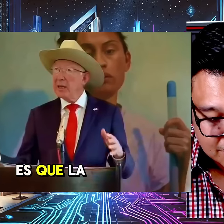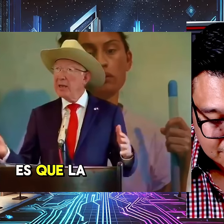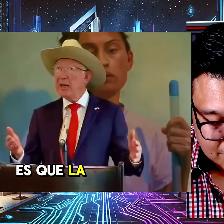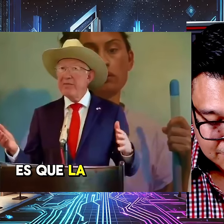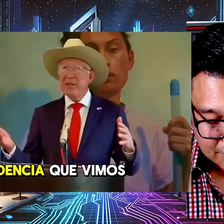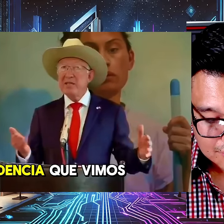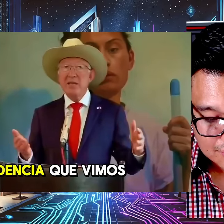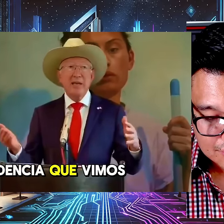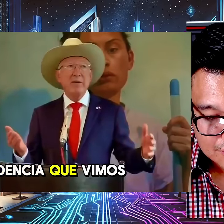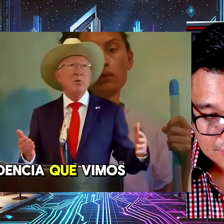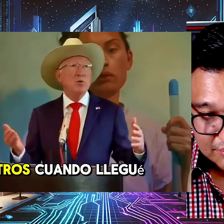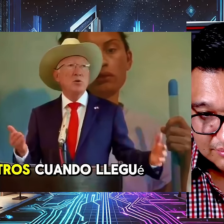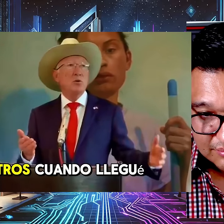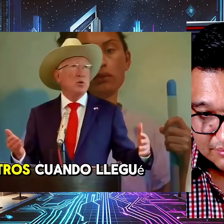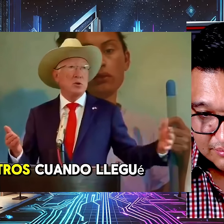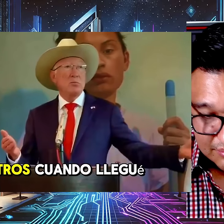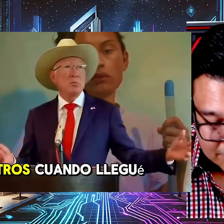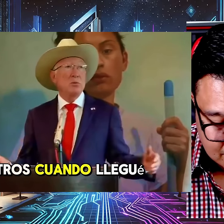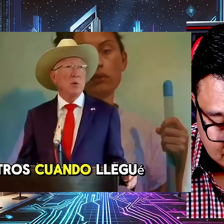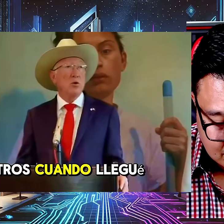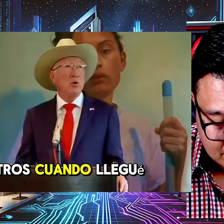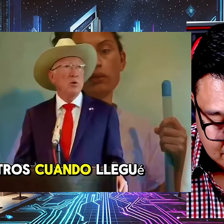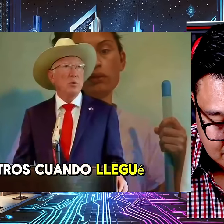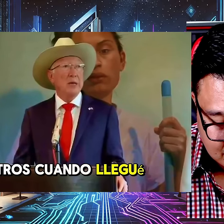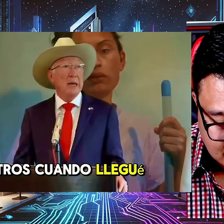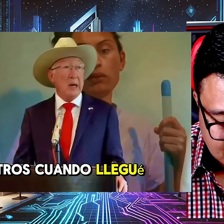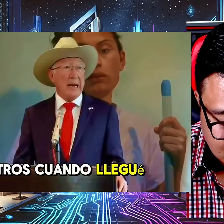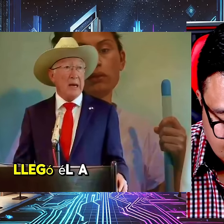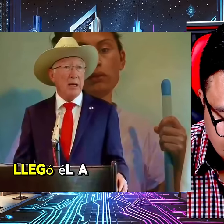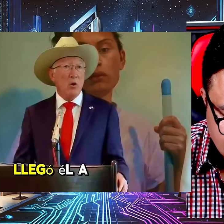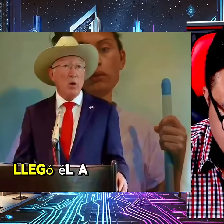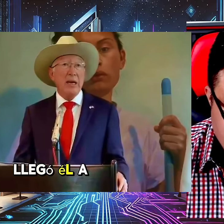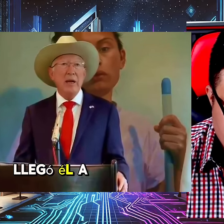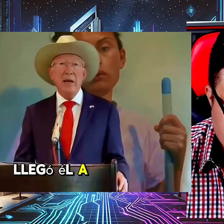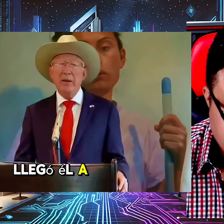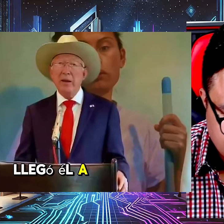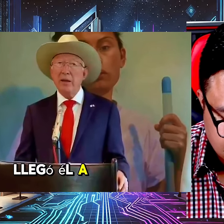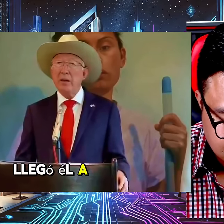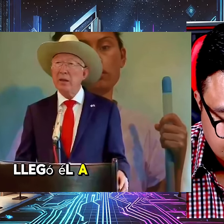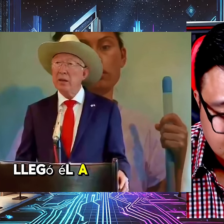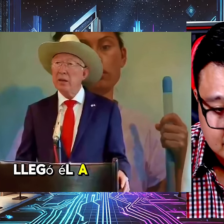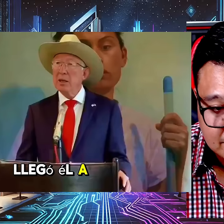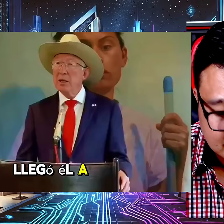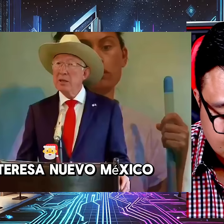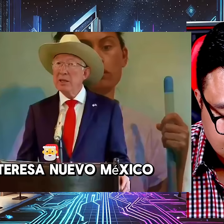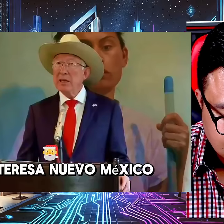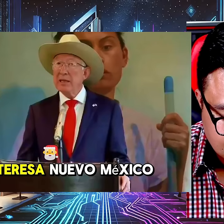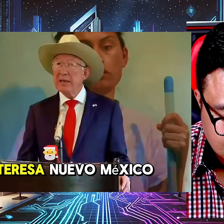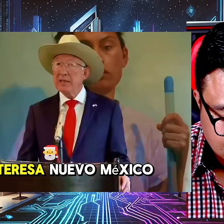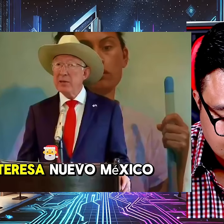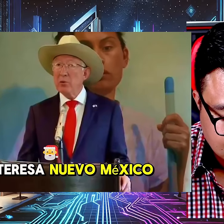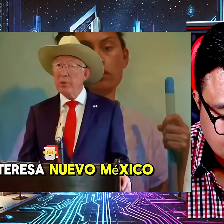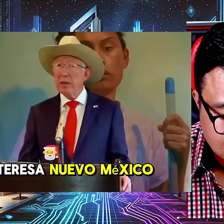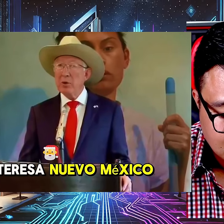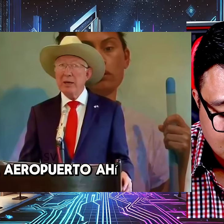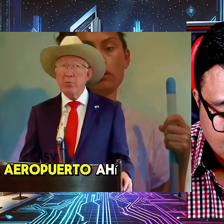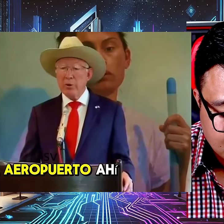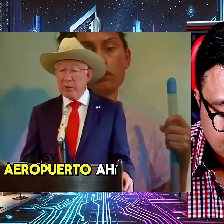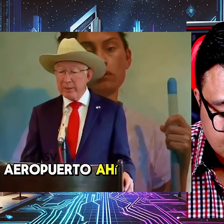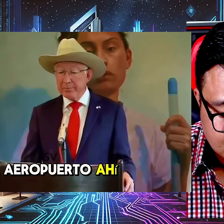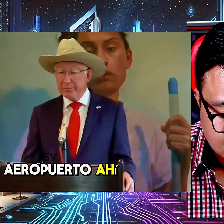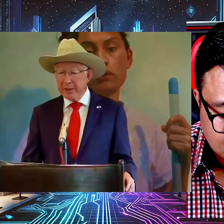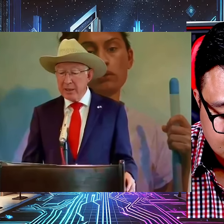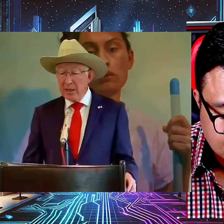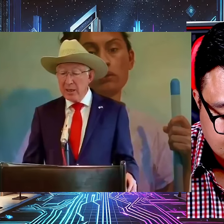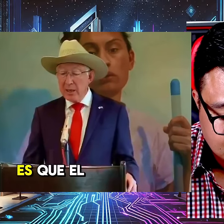es que la evidencia que vimos nosotros cuando llegó él a Santa Teresa, Nuevo México, el